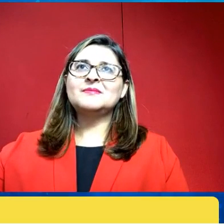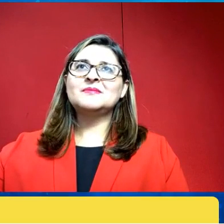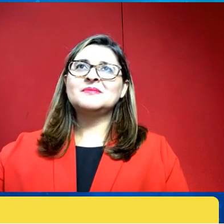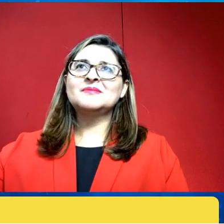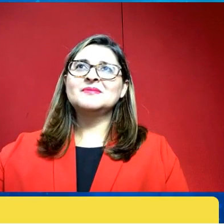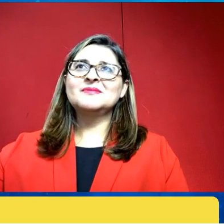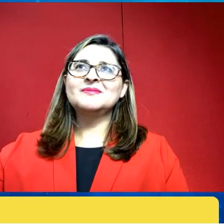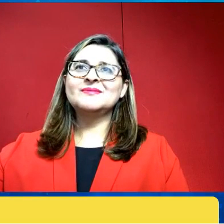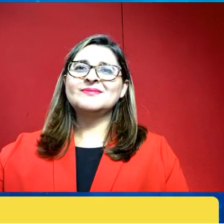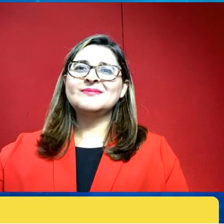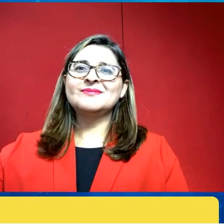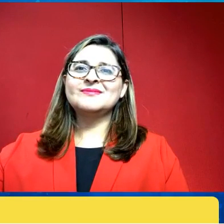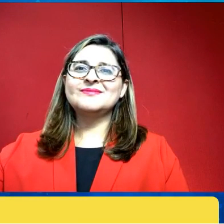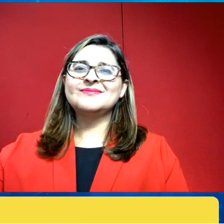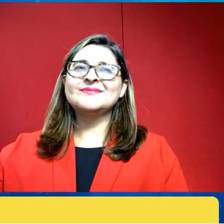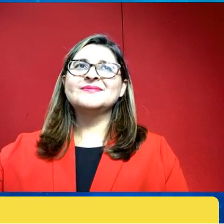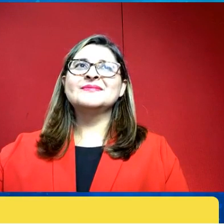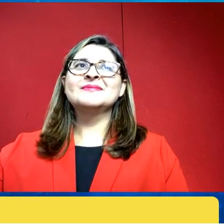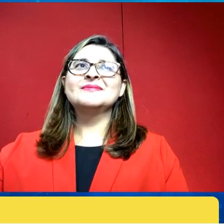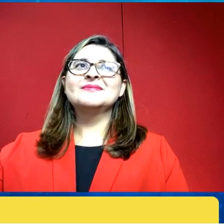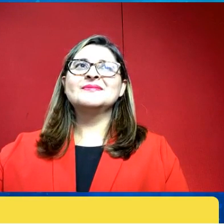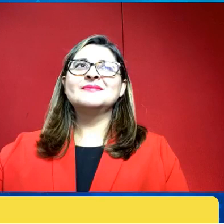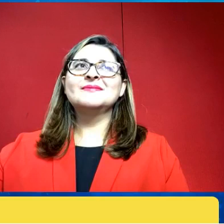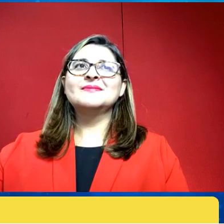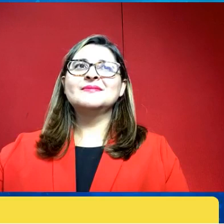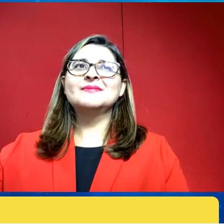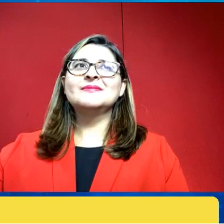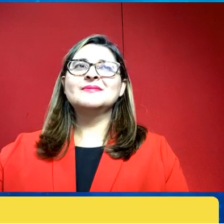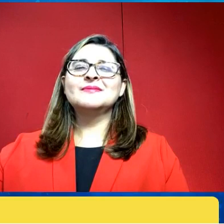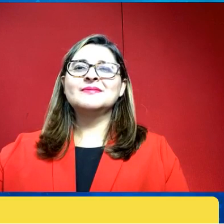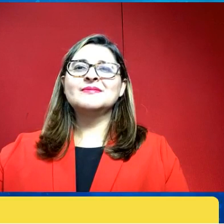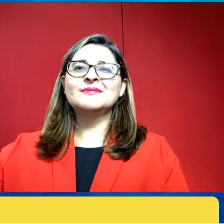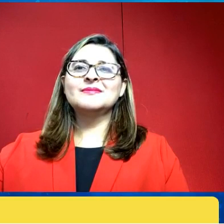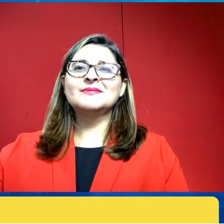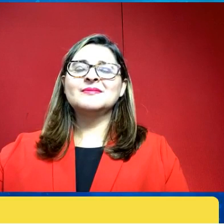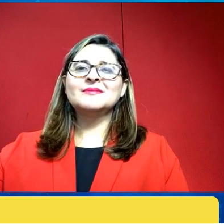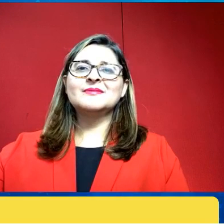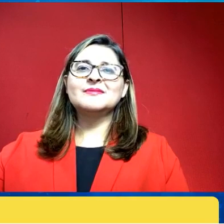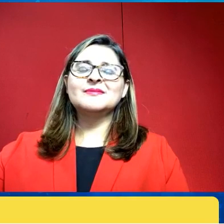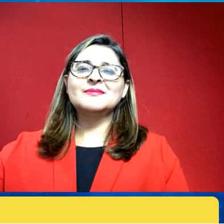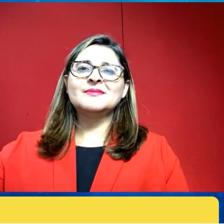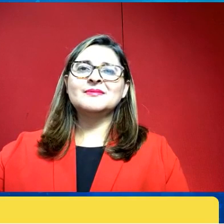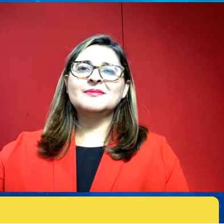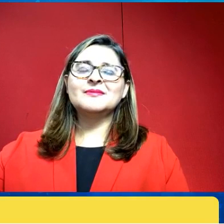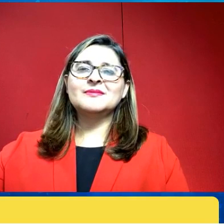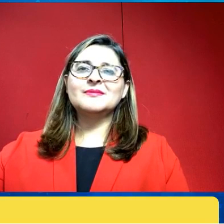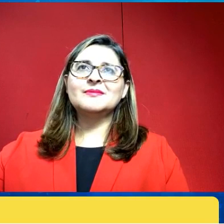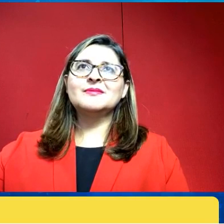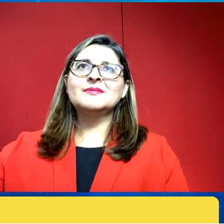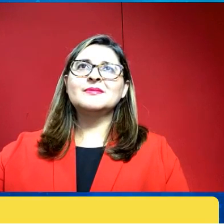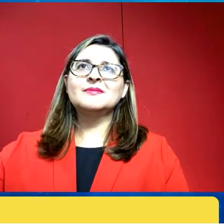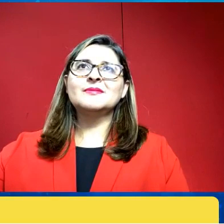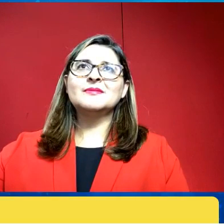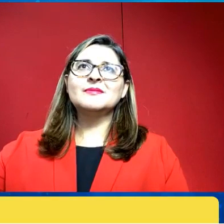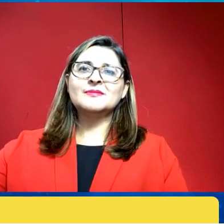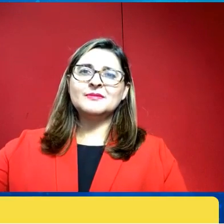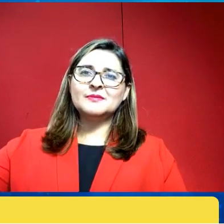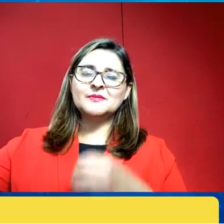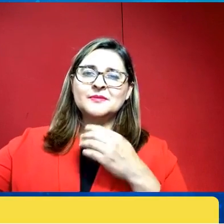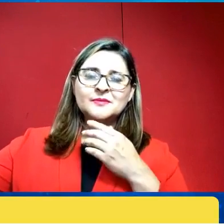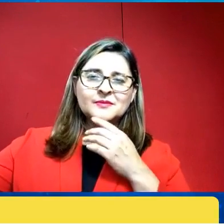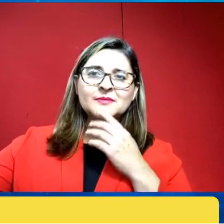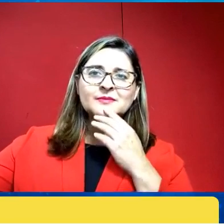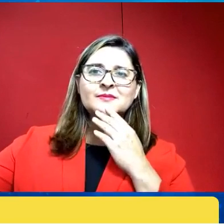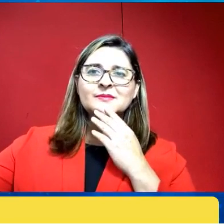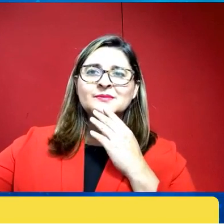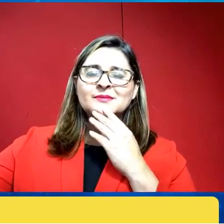yo aprendí toda la técnica que tiene que ver, en general los buscadores privados lo que hacen es ir en su jeep,